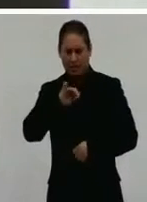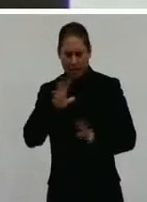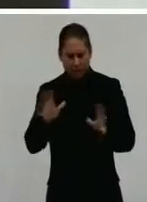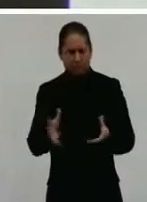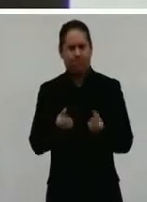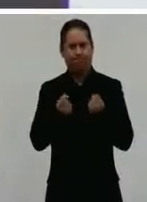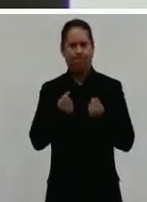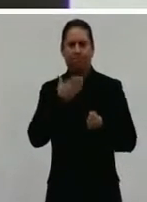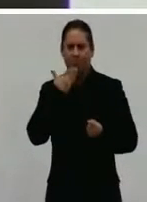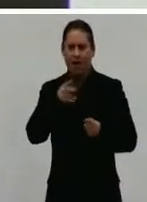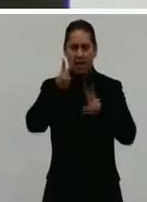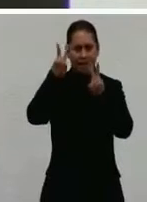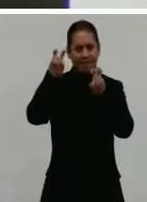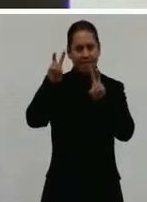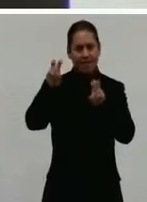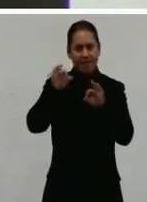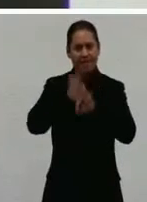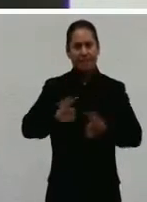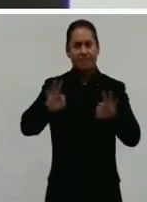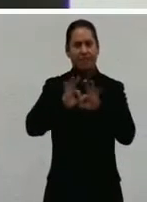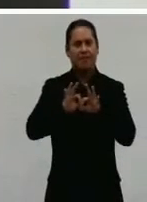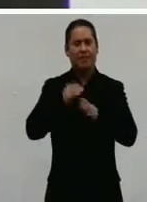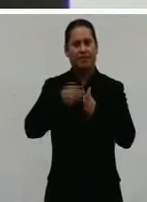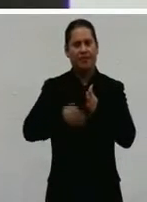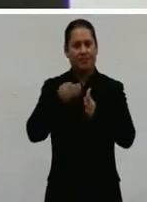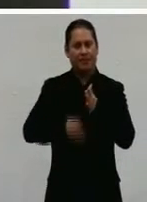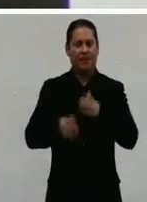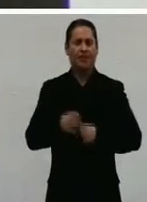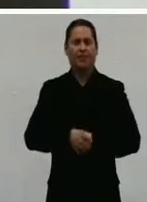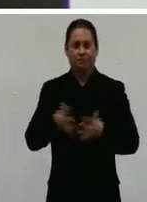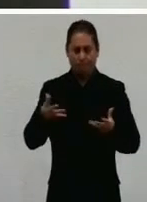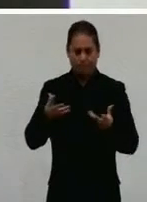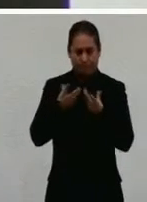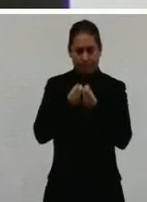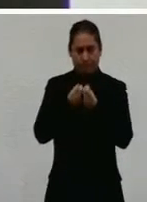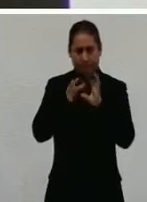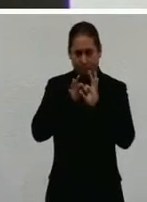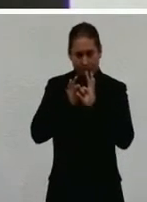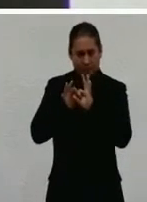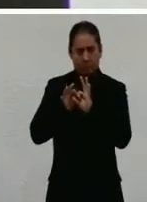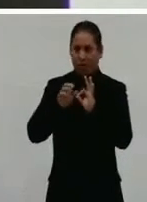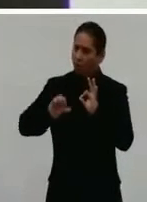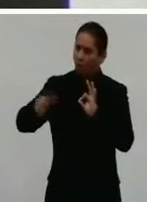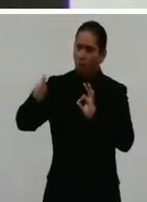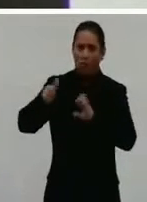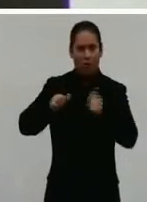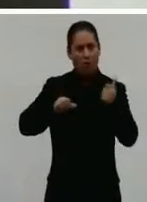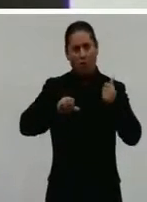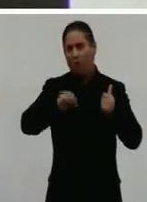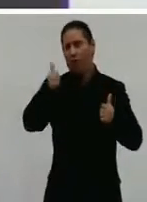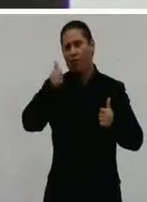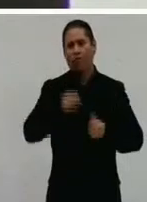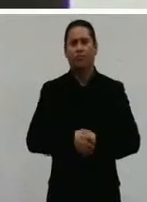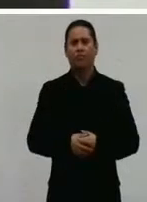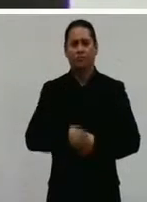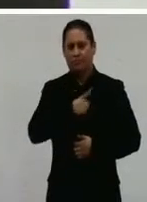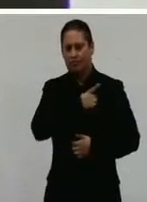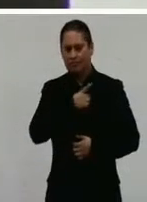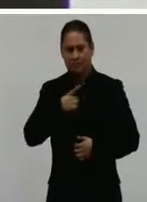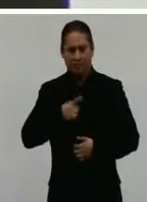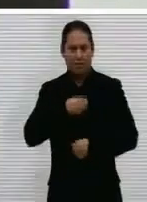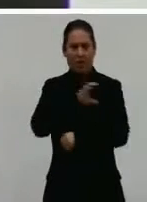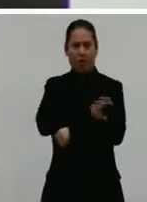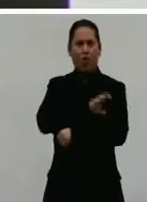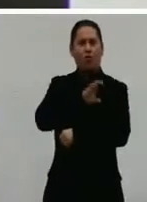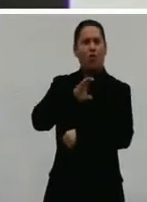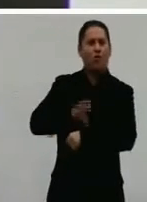adelante los temas importantes conjuntamente con los otros poderes en chiapas debemos coordinar